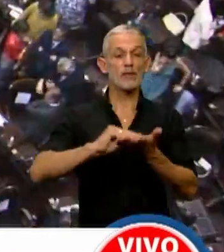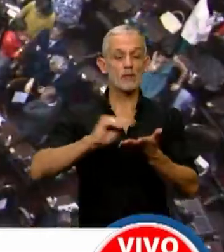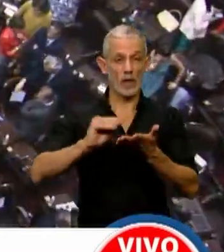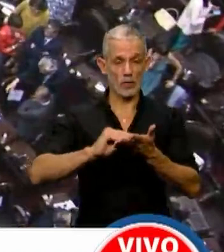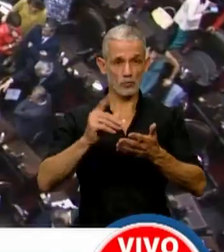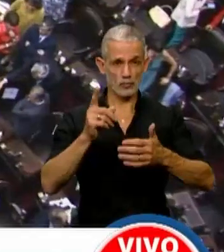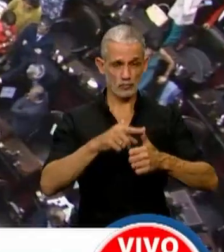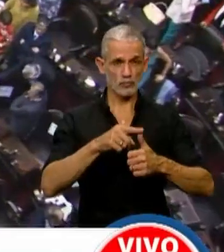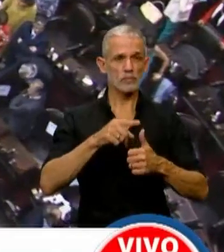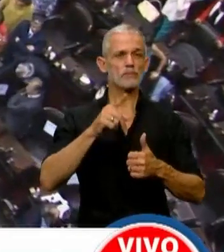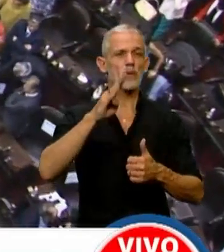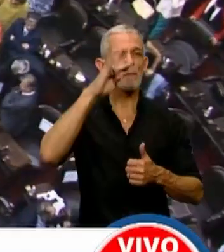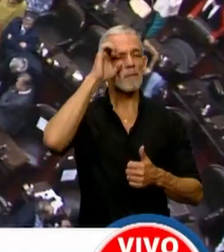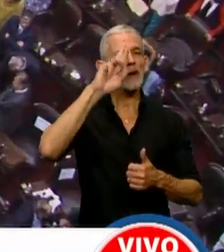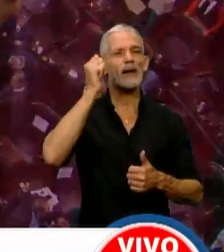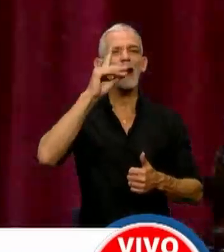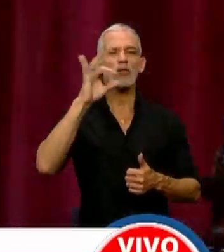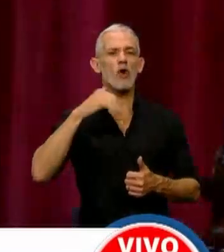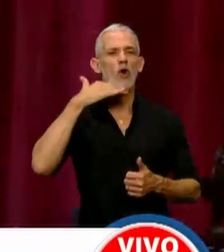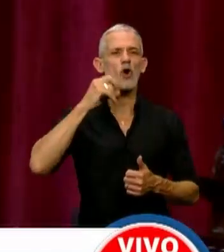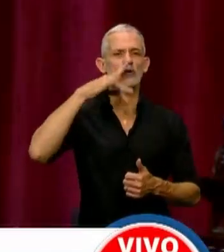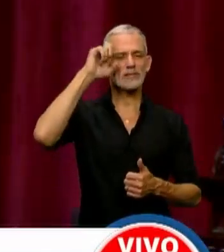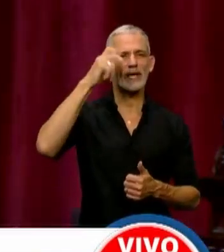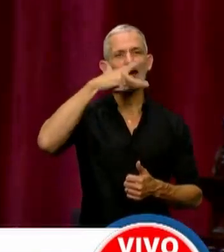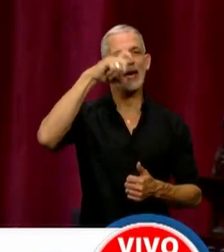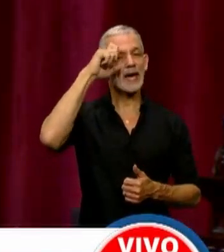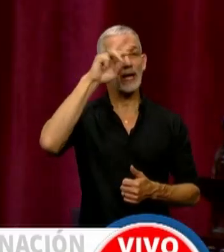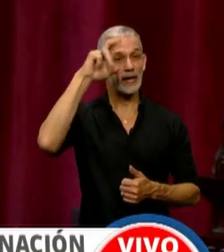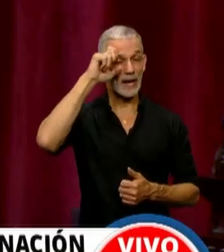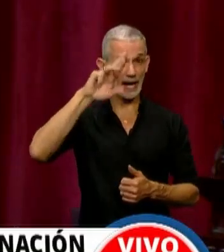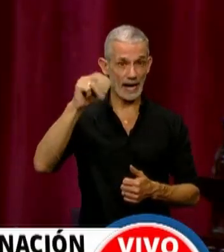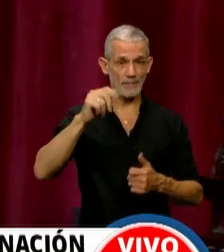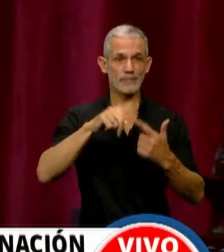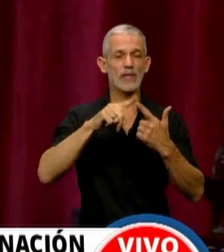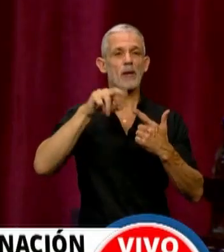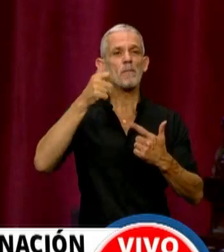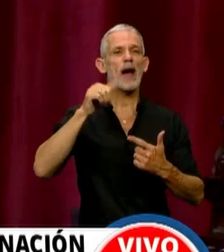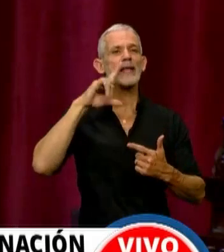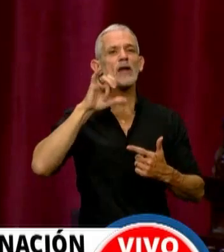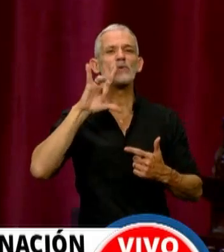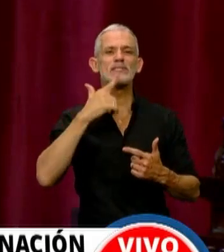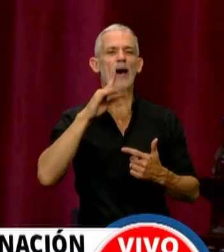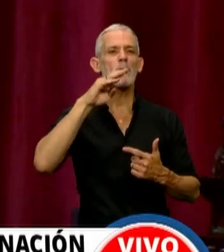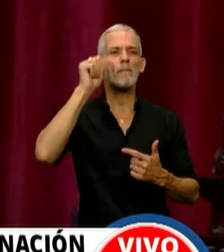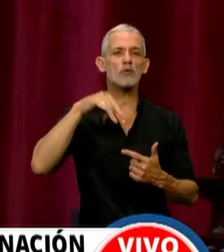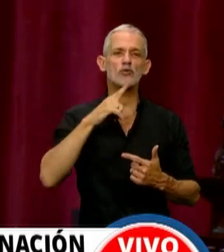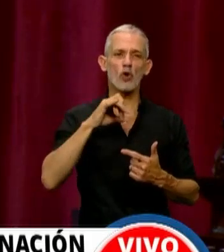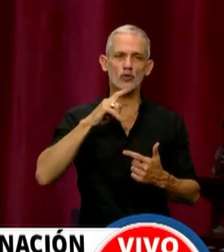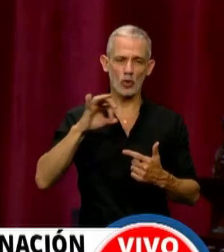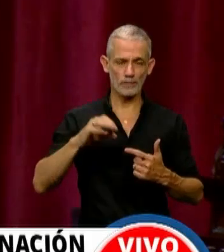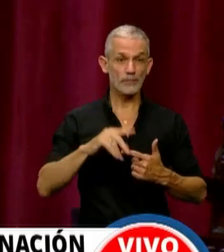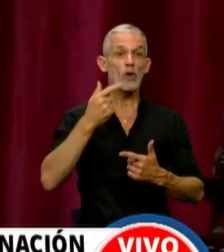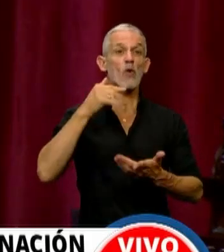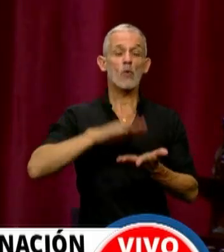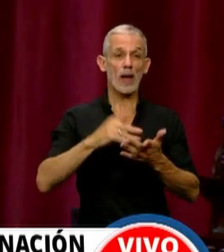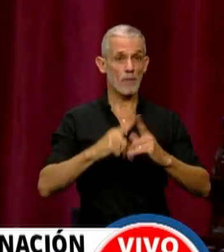Diputados Bernardo José Herrera y María Luisa Montoto, juráis